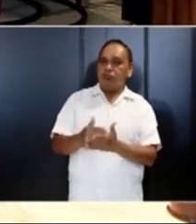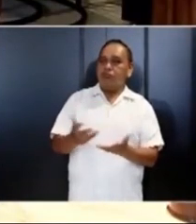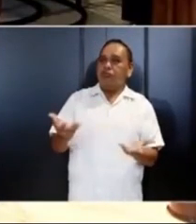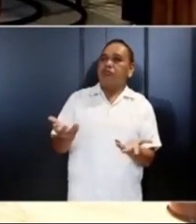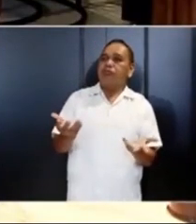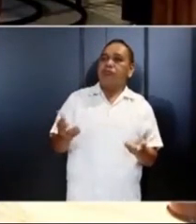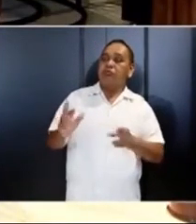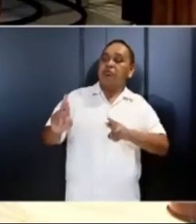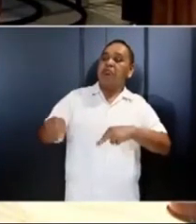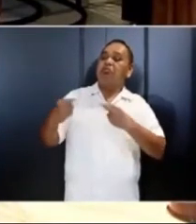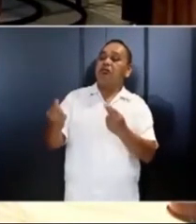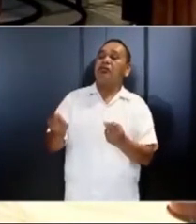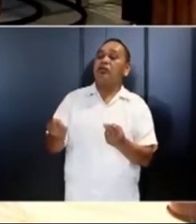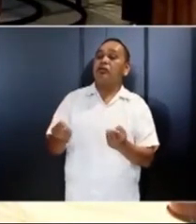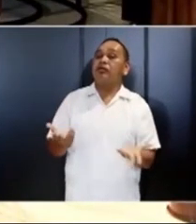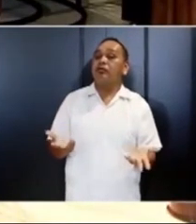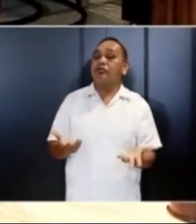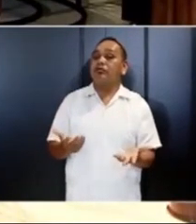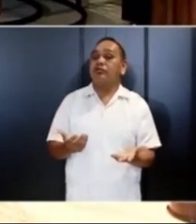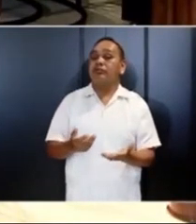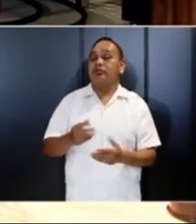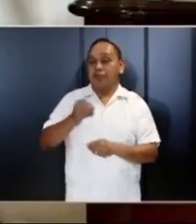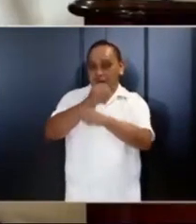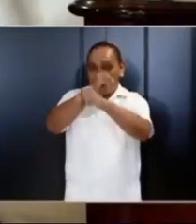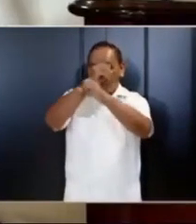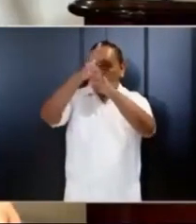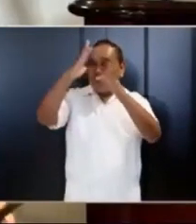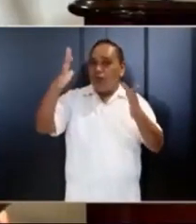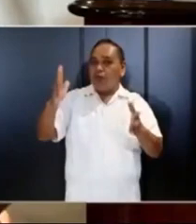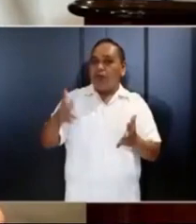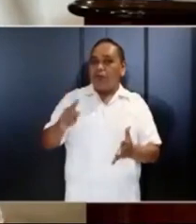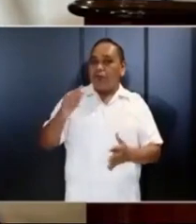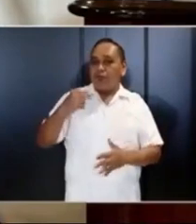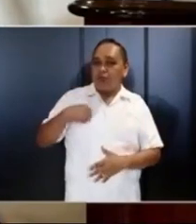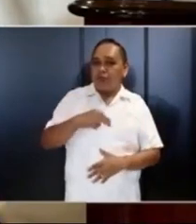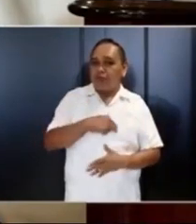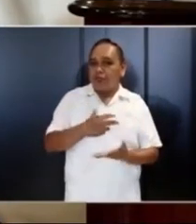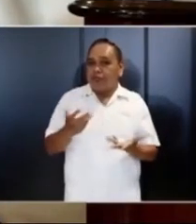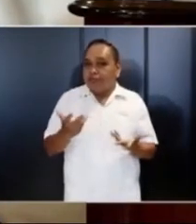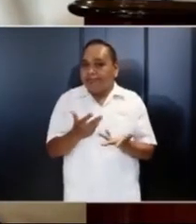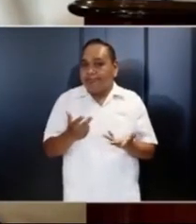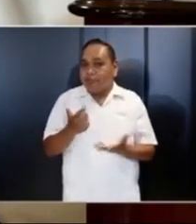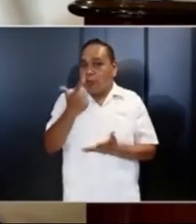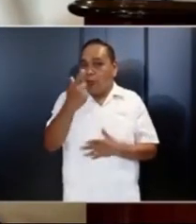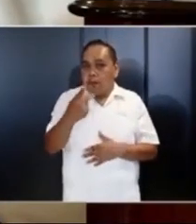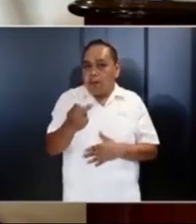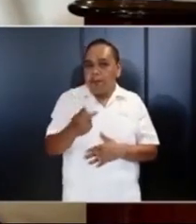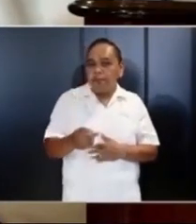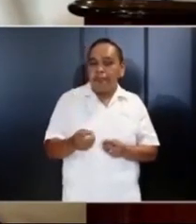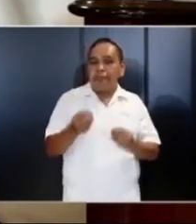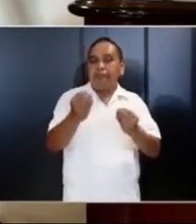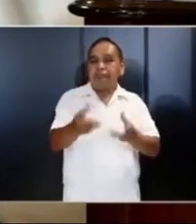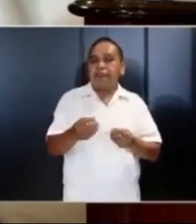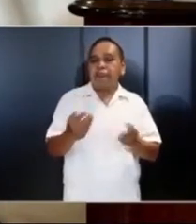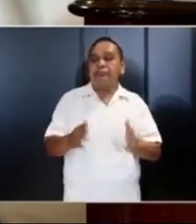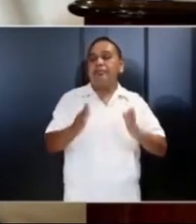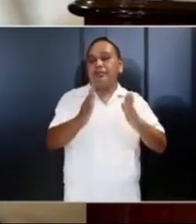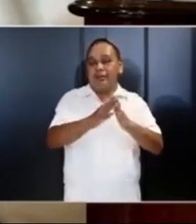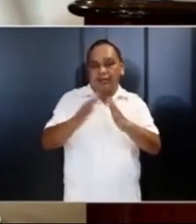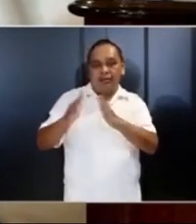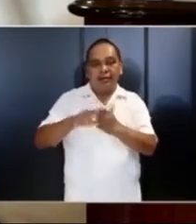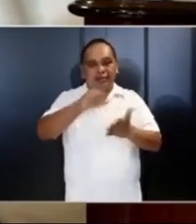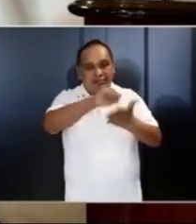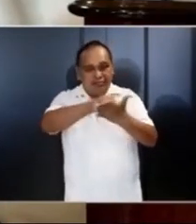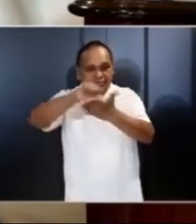No nos regaló ni los tenis, nomás nos regaló el sueño, pero con eso nos fuimos, ni un peso, era de tocar de casa en casa y